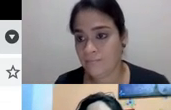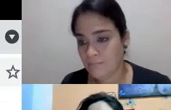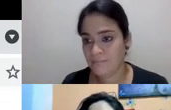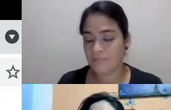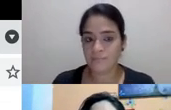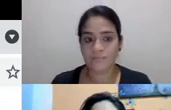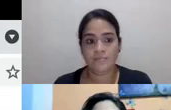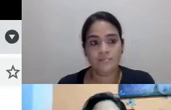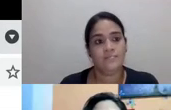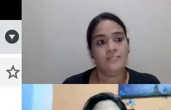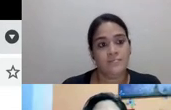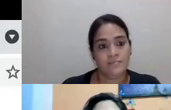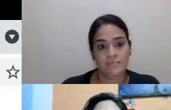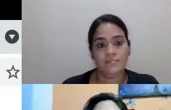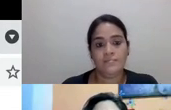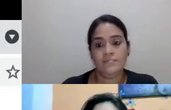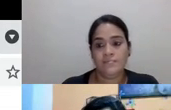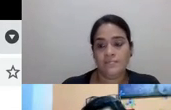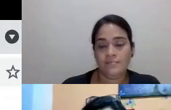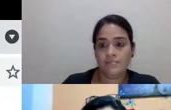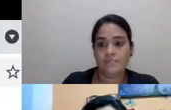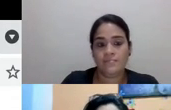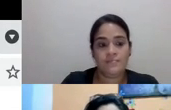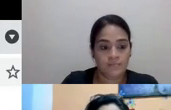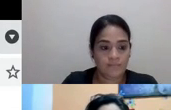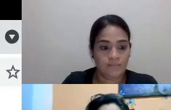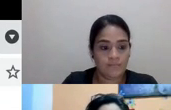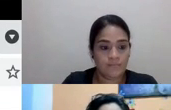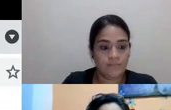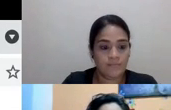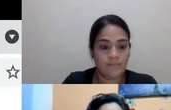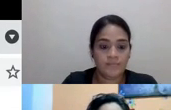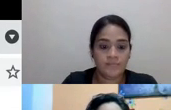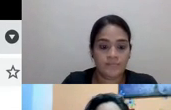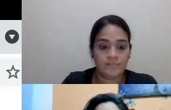más extenso. Bien, ¿preguntas hasta ahí?